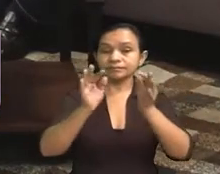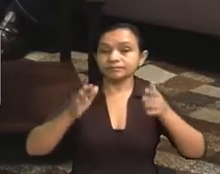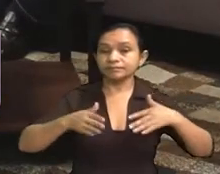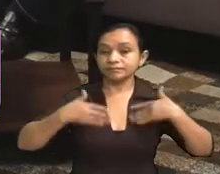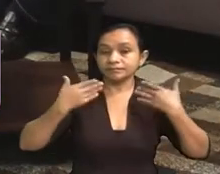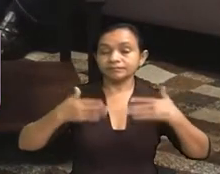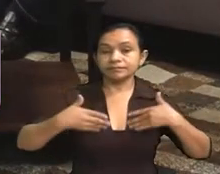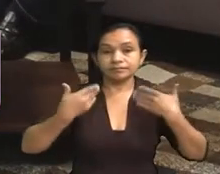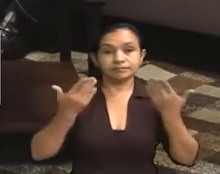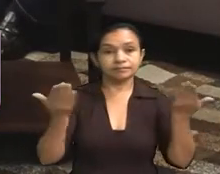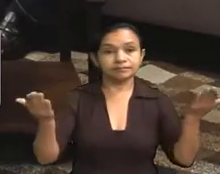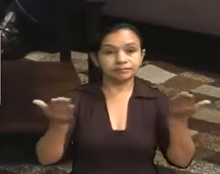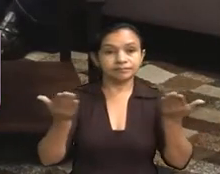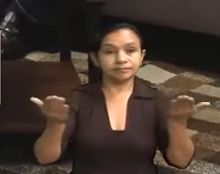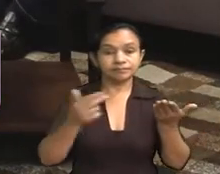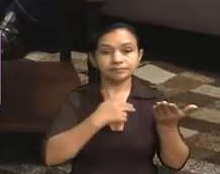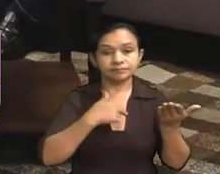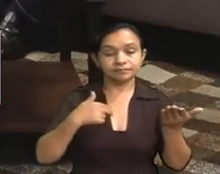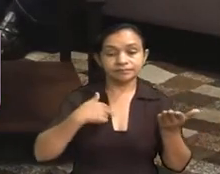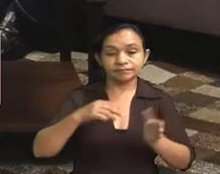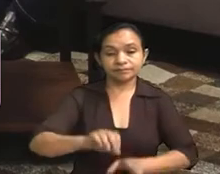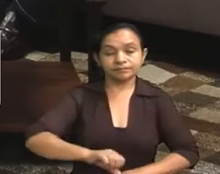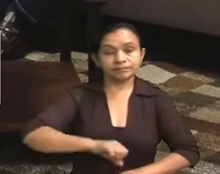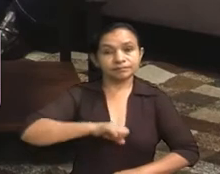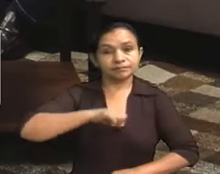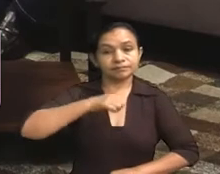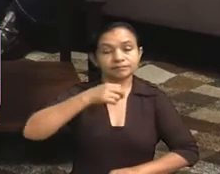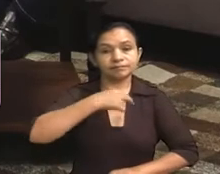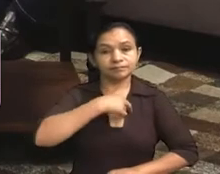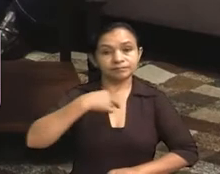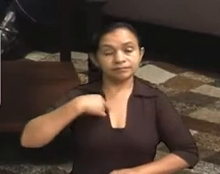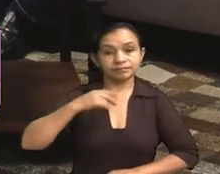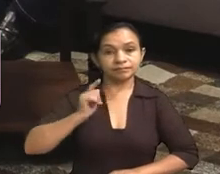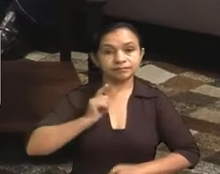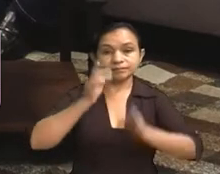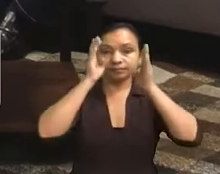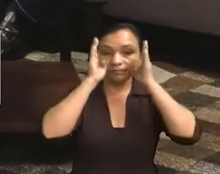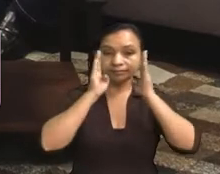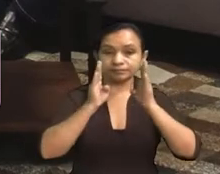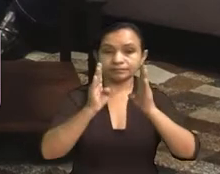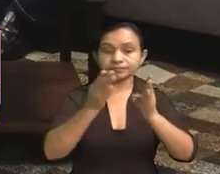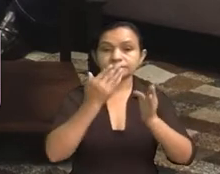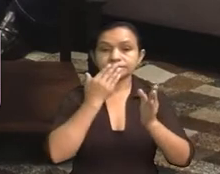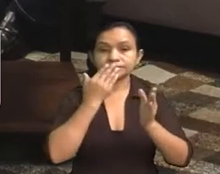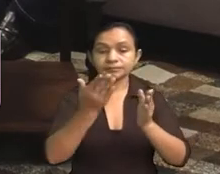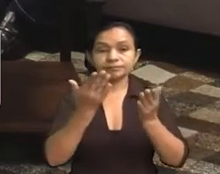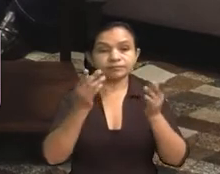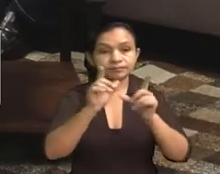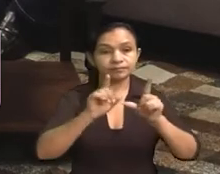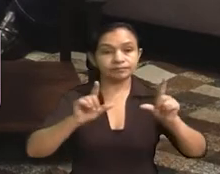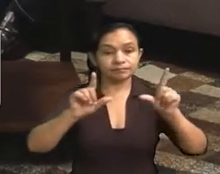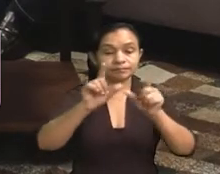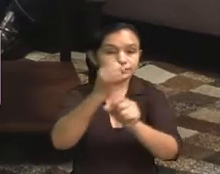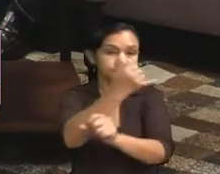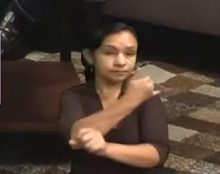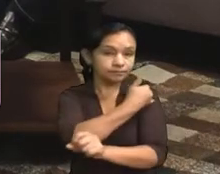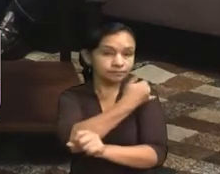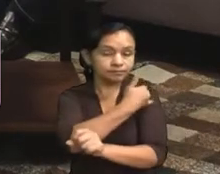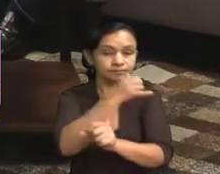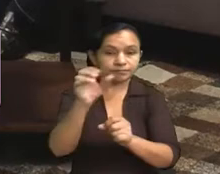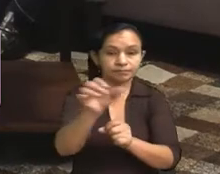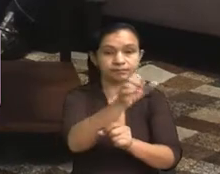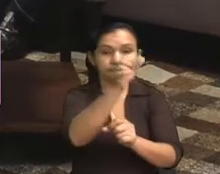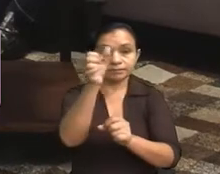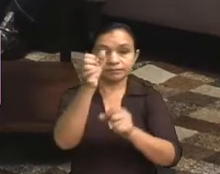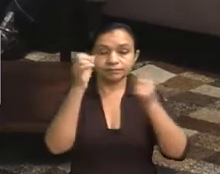pues. Inclusive, pues, hasta el orgullo, ¿no?, que genera tener atención de calidad en un lugar, en un centro hospitalario. Otro eje